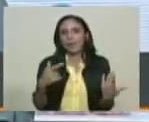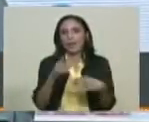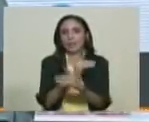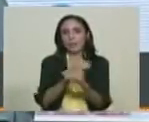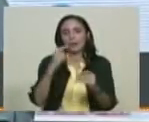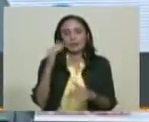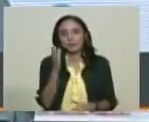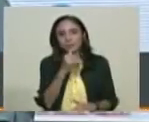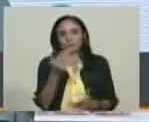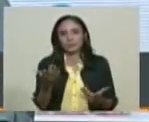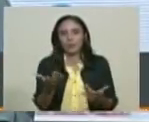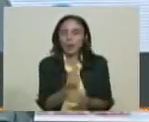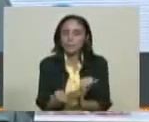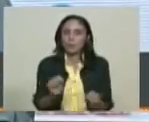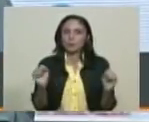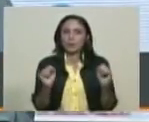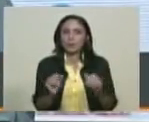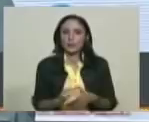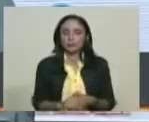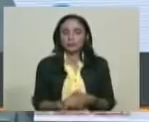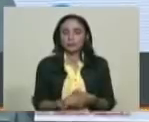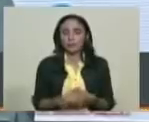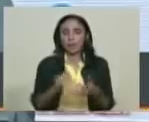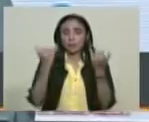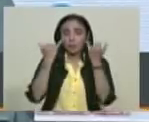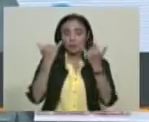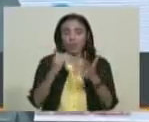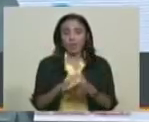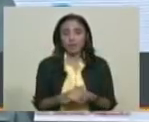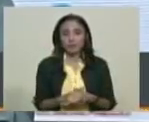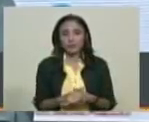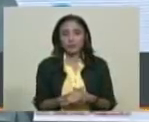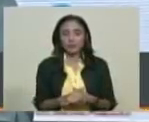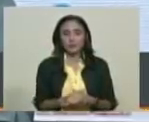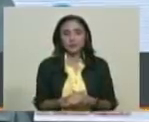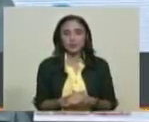democracia. Juego macabro, fascista.